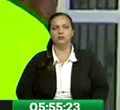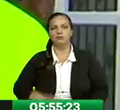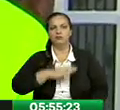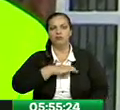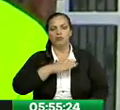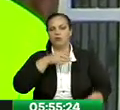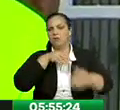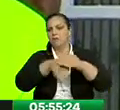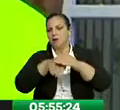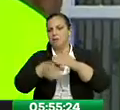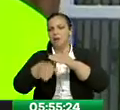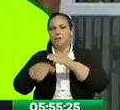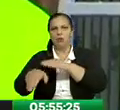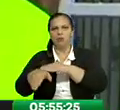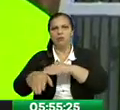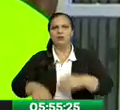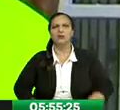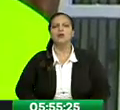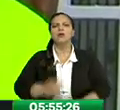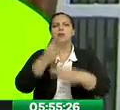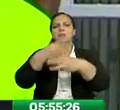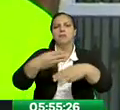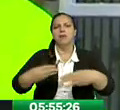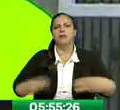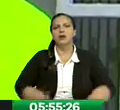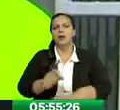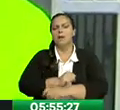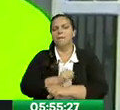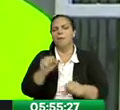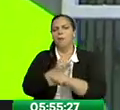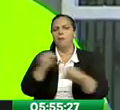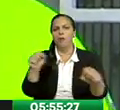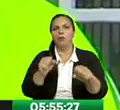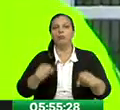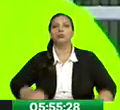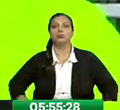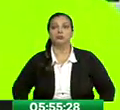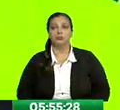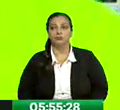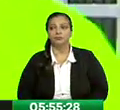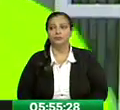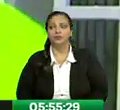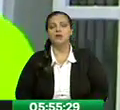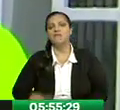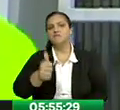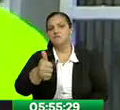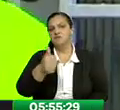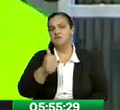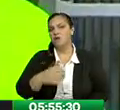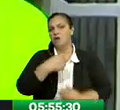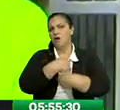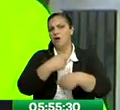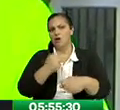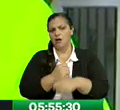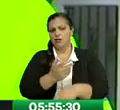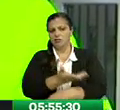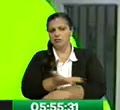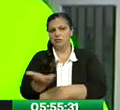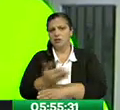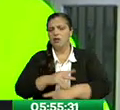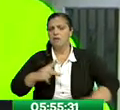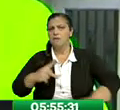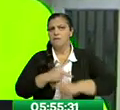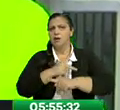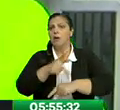gran cantidad de material pirotécnico que ha estado siendo manipulado artesanalmente y poniendo en peligro la vida de